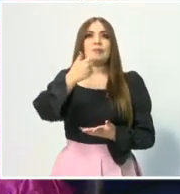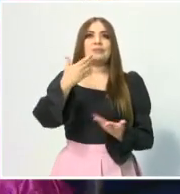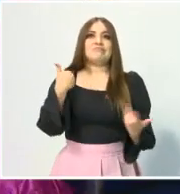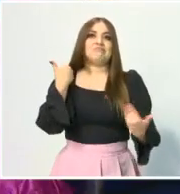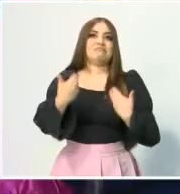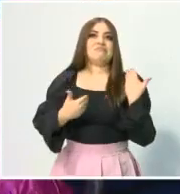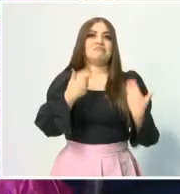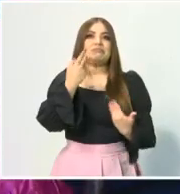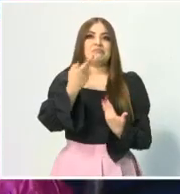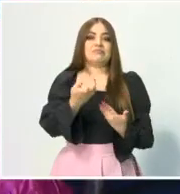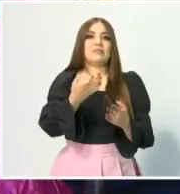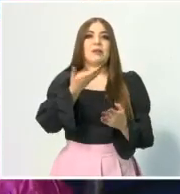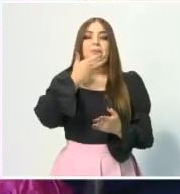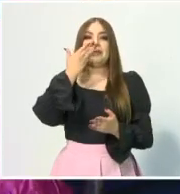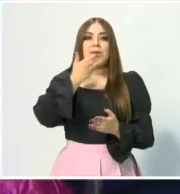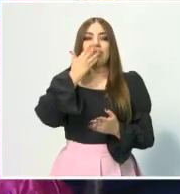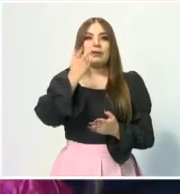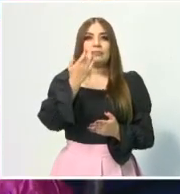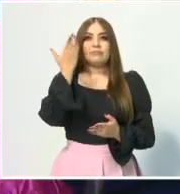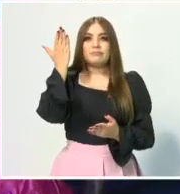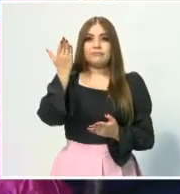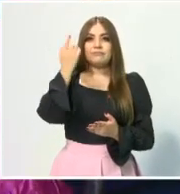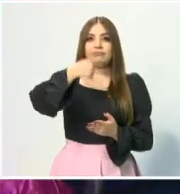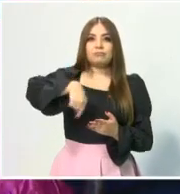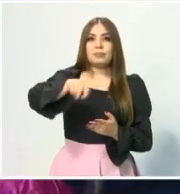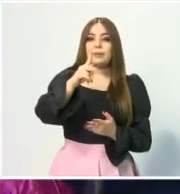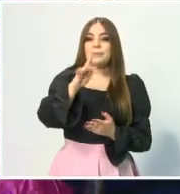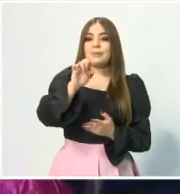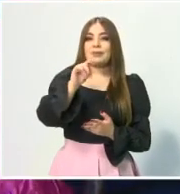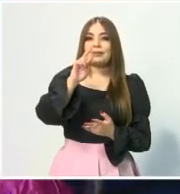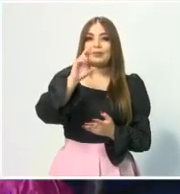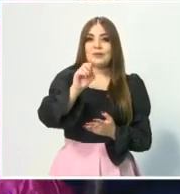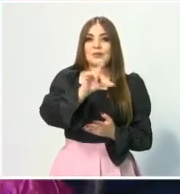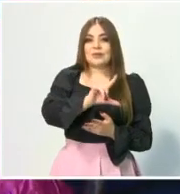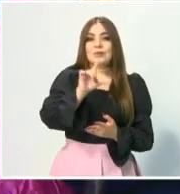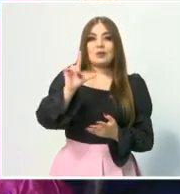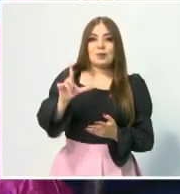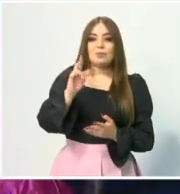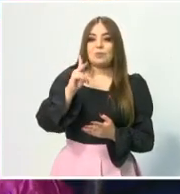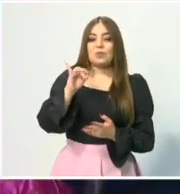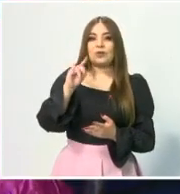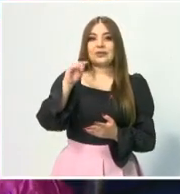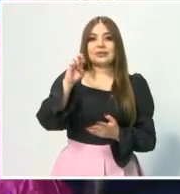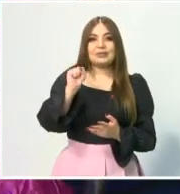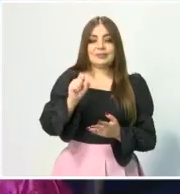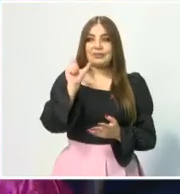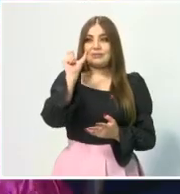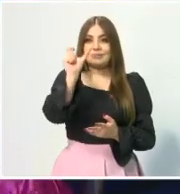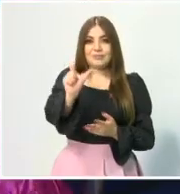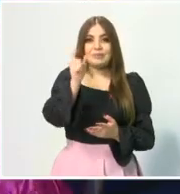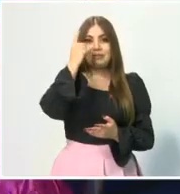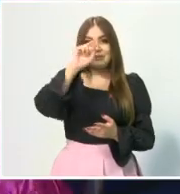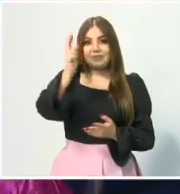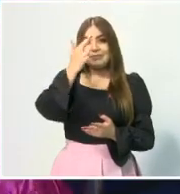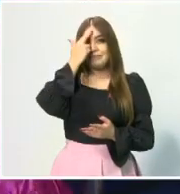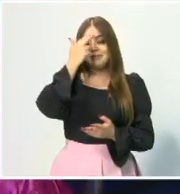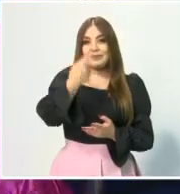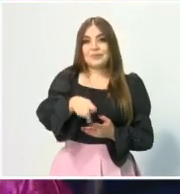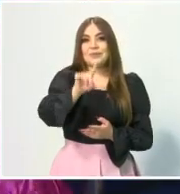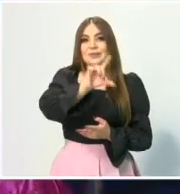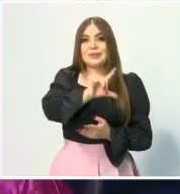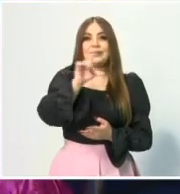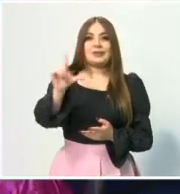promociones. Solicita tu tarjeta Petrolaguna Points y carga gasolina gratis. Recuerda que Petrolaguna